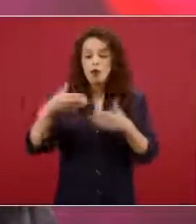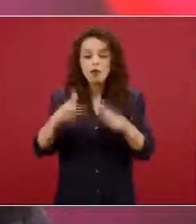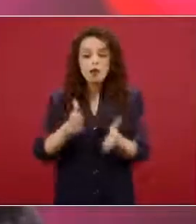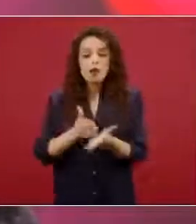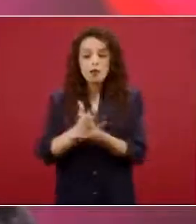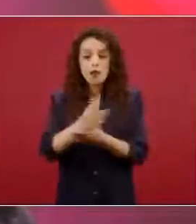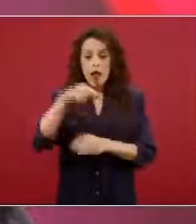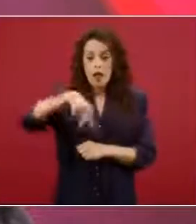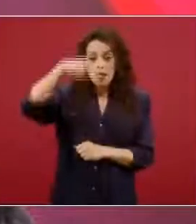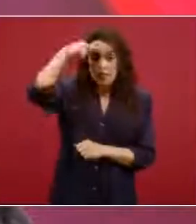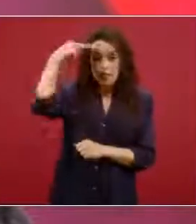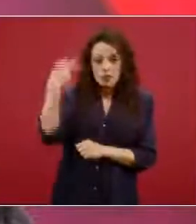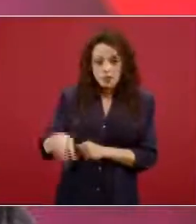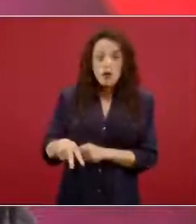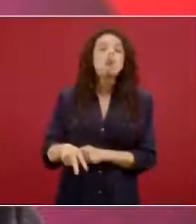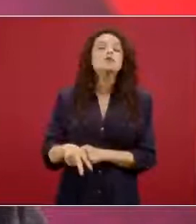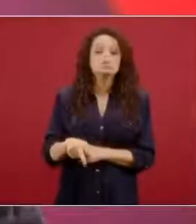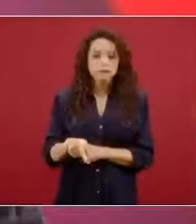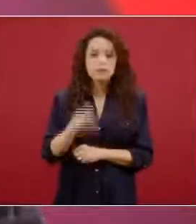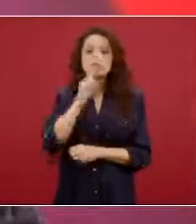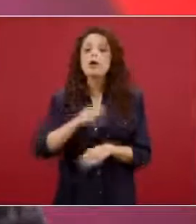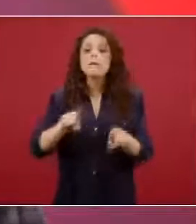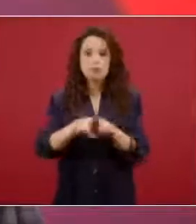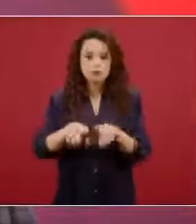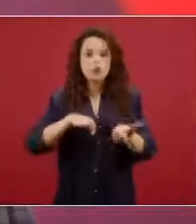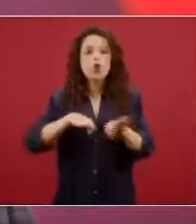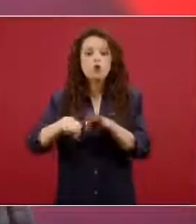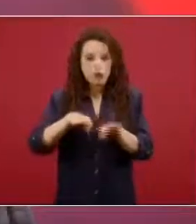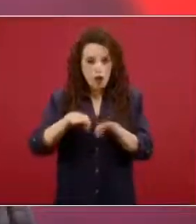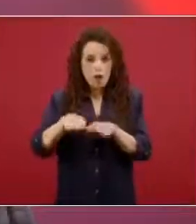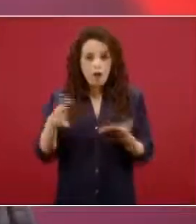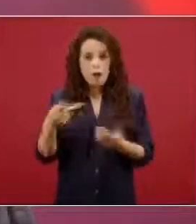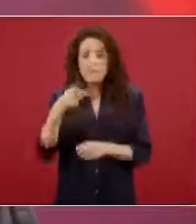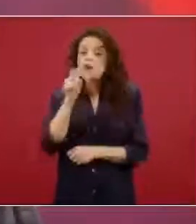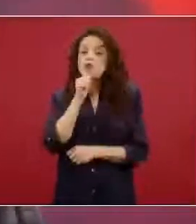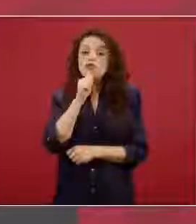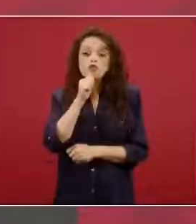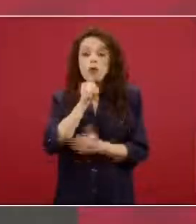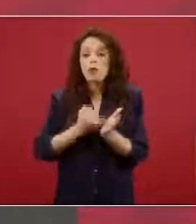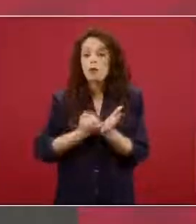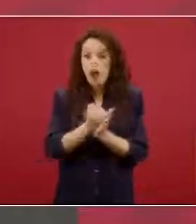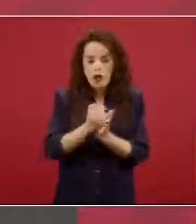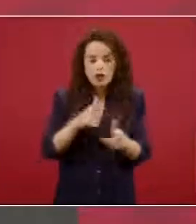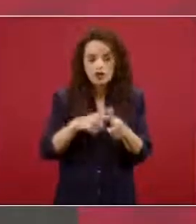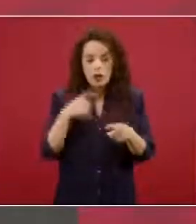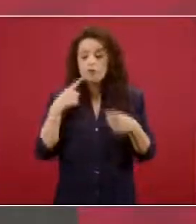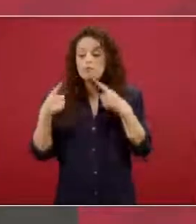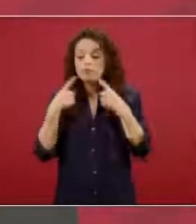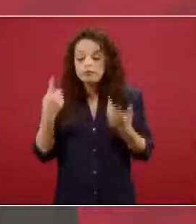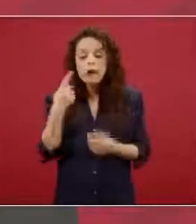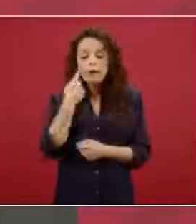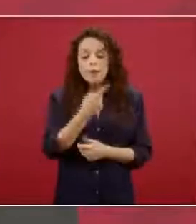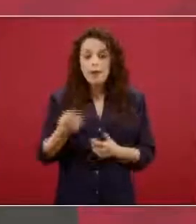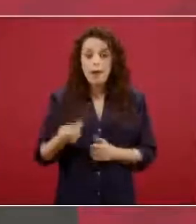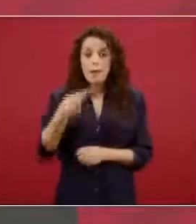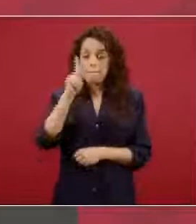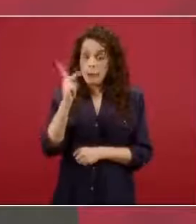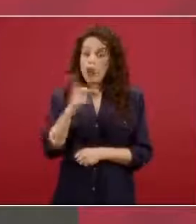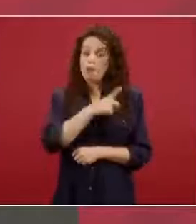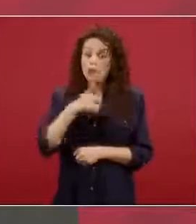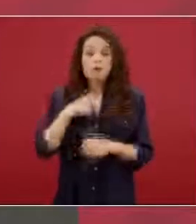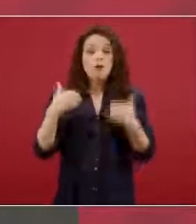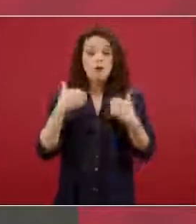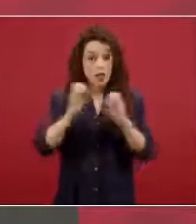México estamos ya trabajando en lo mismo, pero todavía no se ha tomado una decisión. Debe quedar muy claro, sin embargo, que